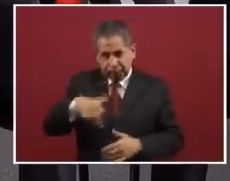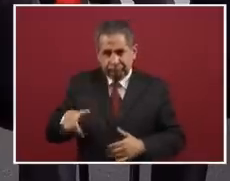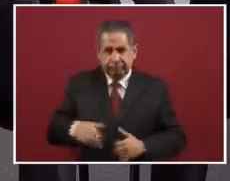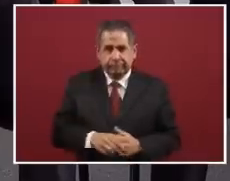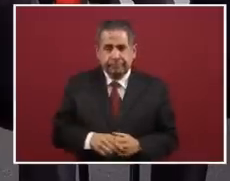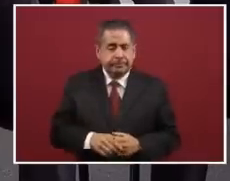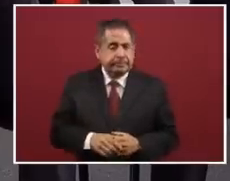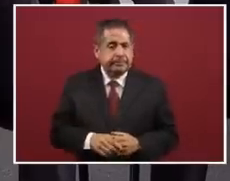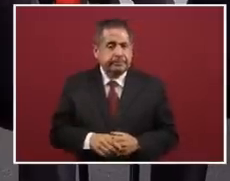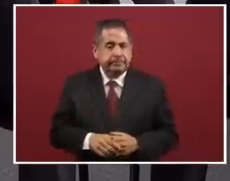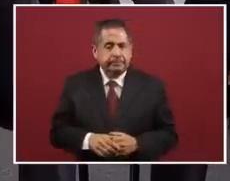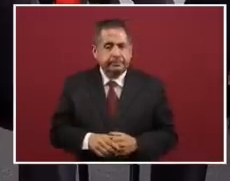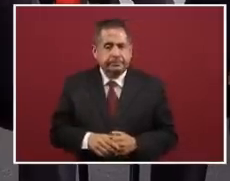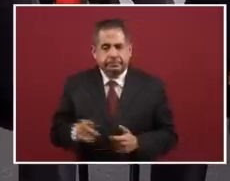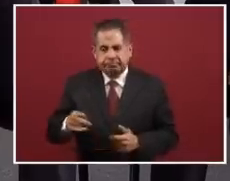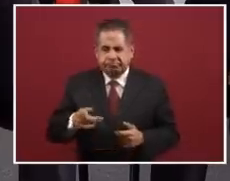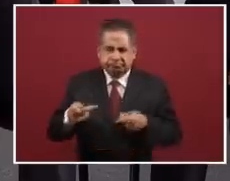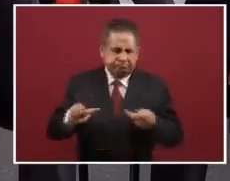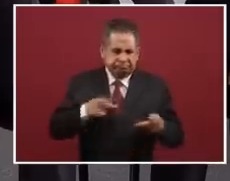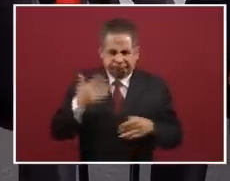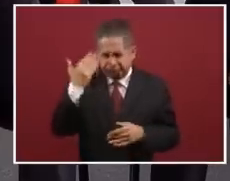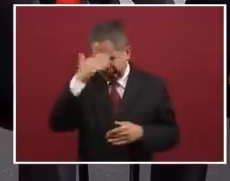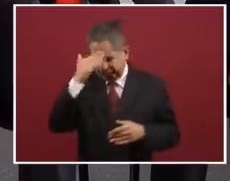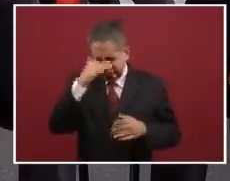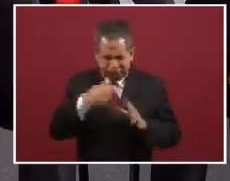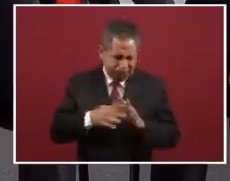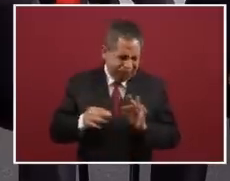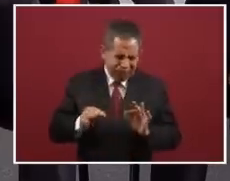está preparado,